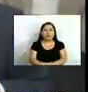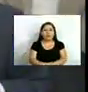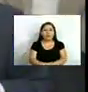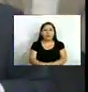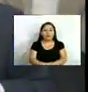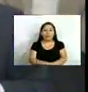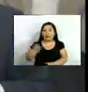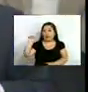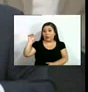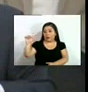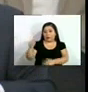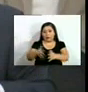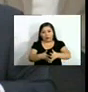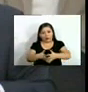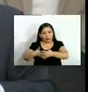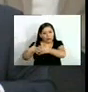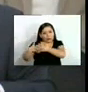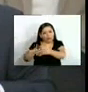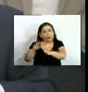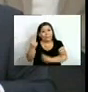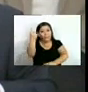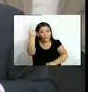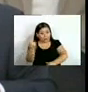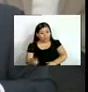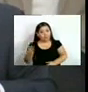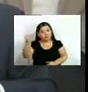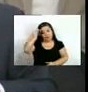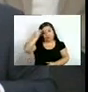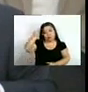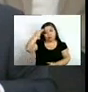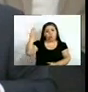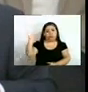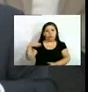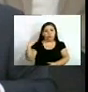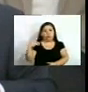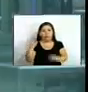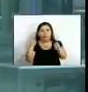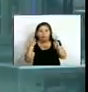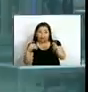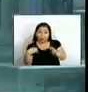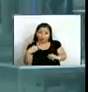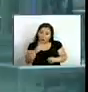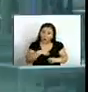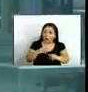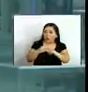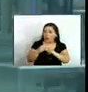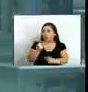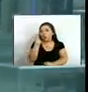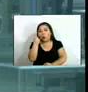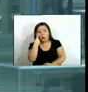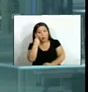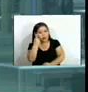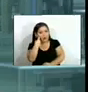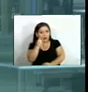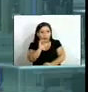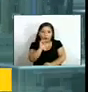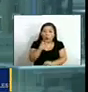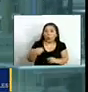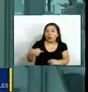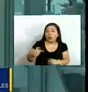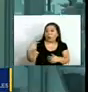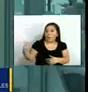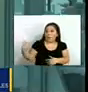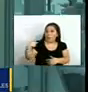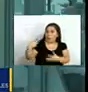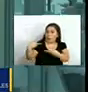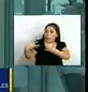En Estados Unidos, el principal epidemiólogo de la administración Trump se mostró cauteloso sobre la posibilidad de crear una vacuna efectiva